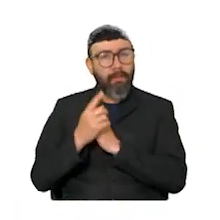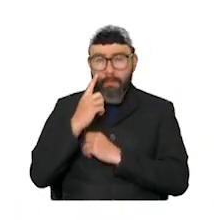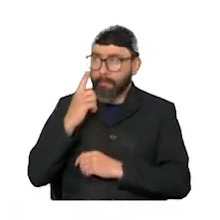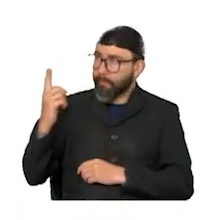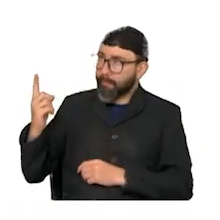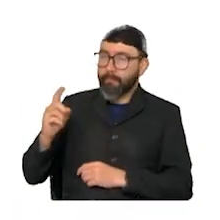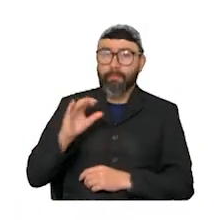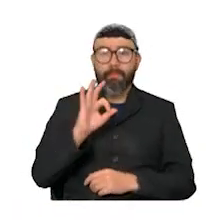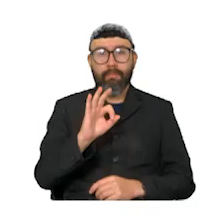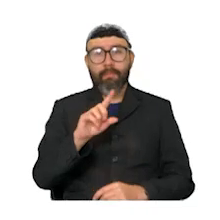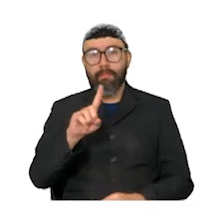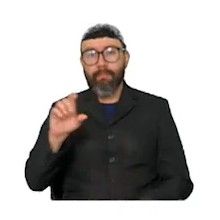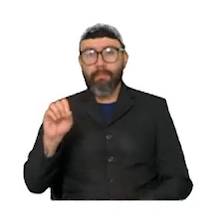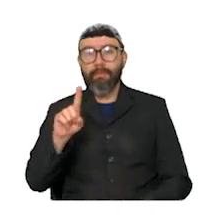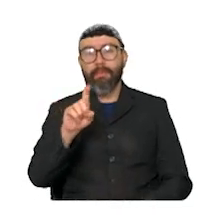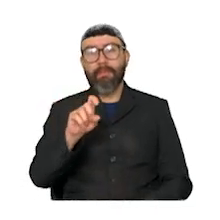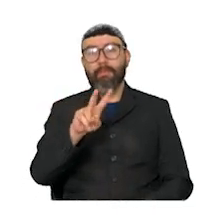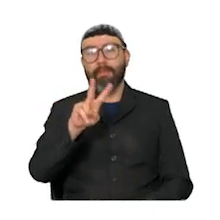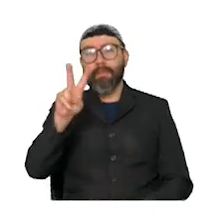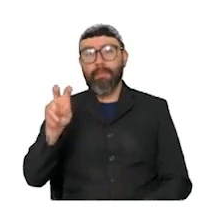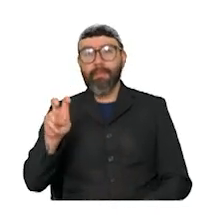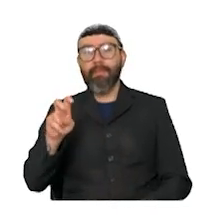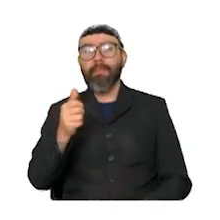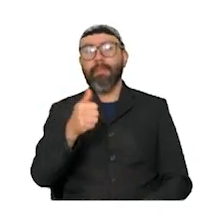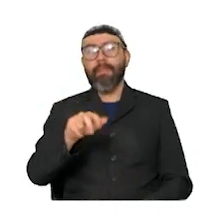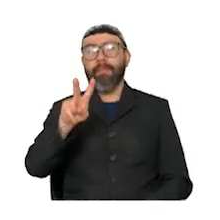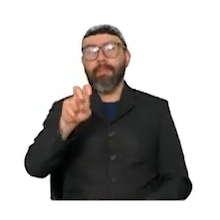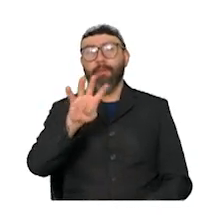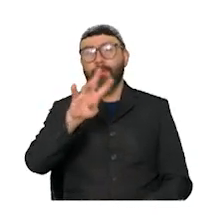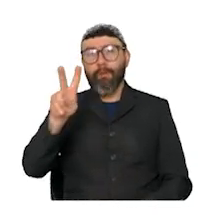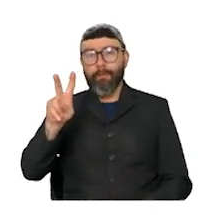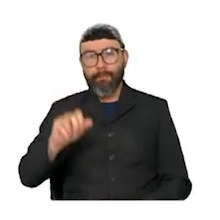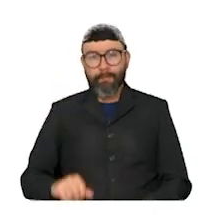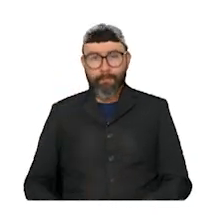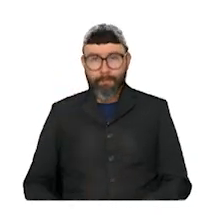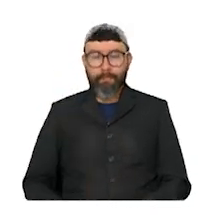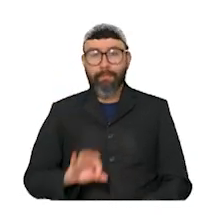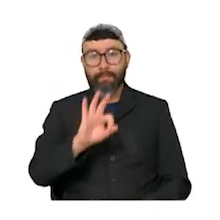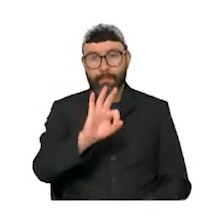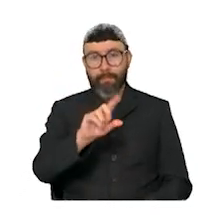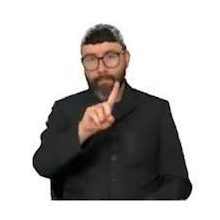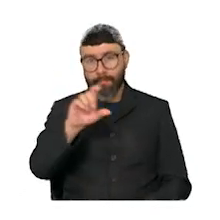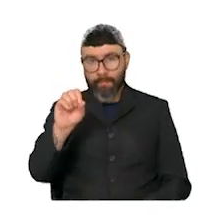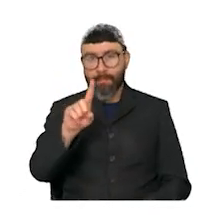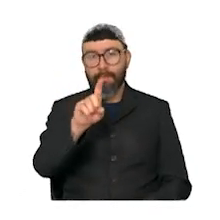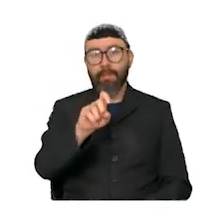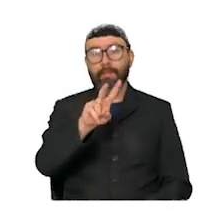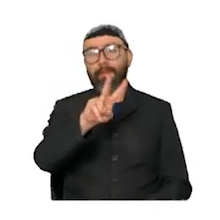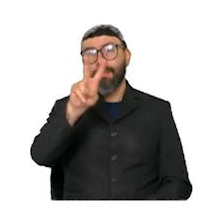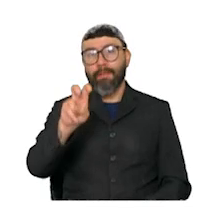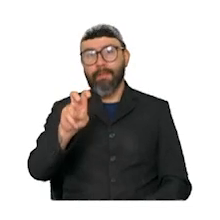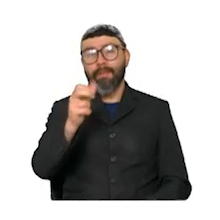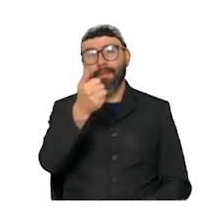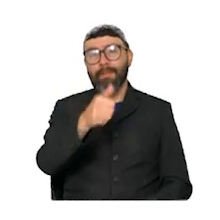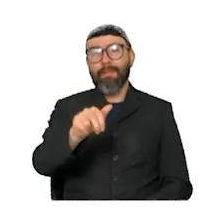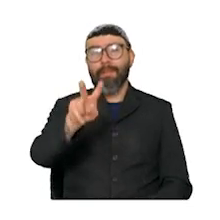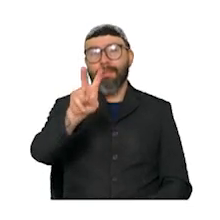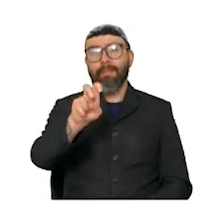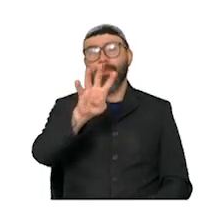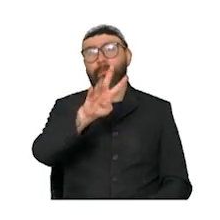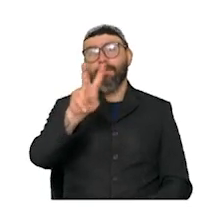310 627 17 42 310 627 17